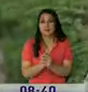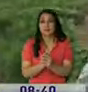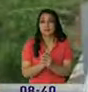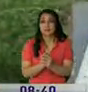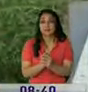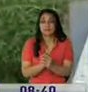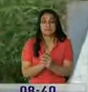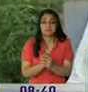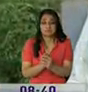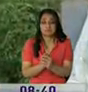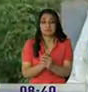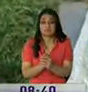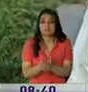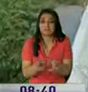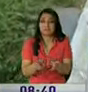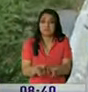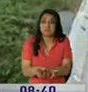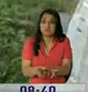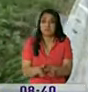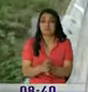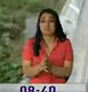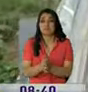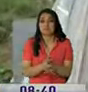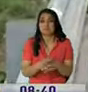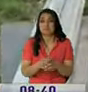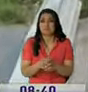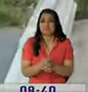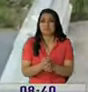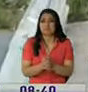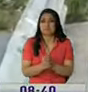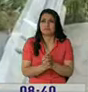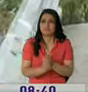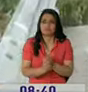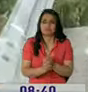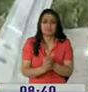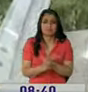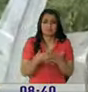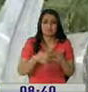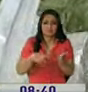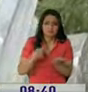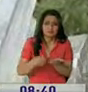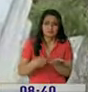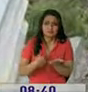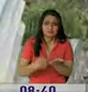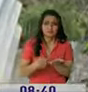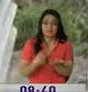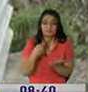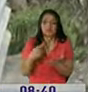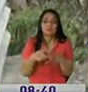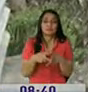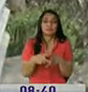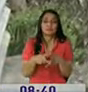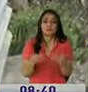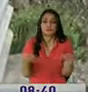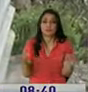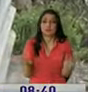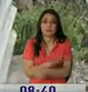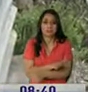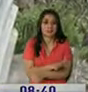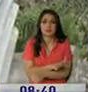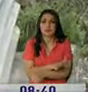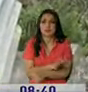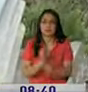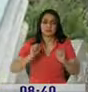a la par, estamos viendo el análisis para ya dar una solución definitiva a este cruce